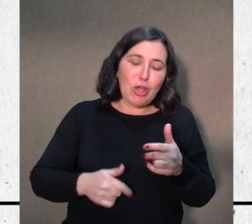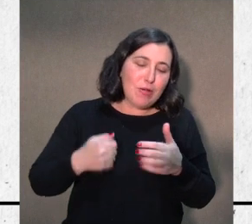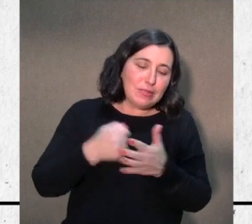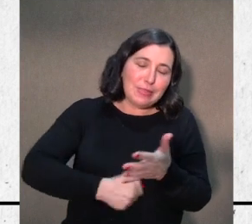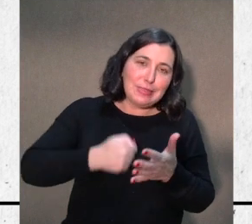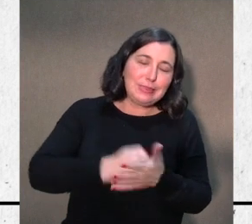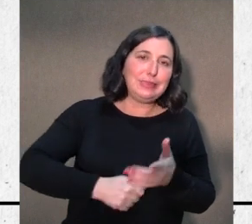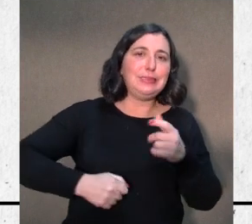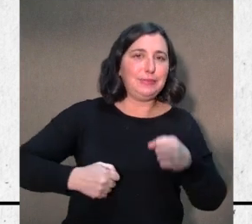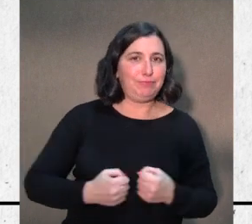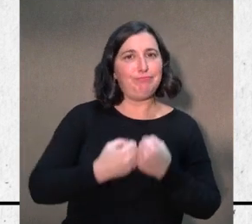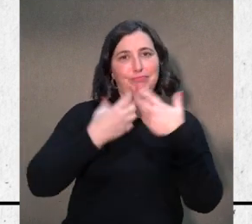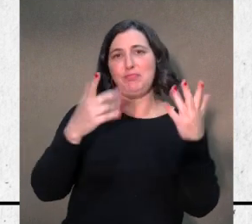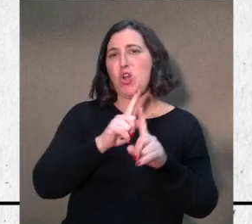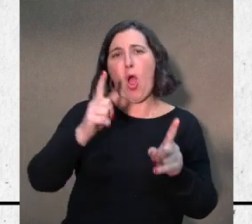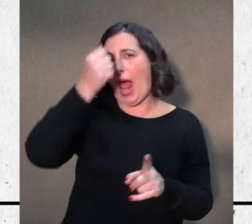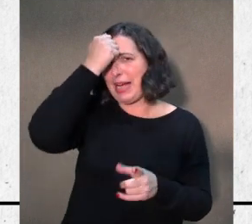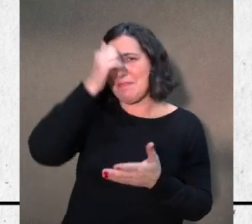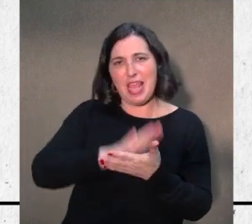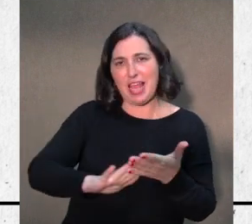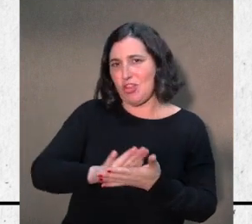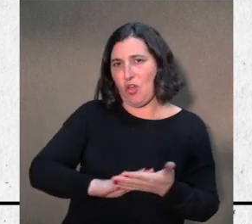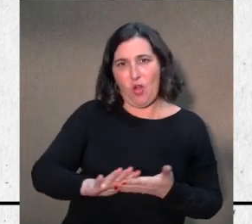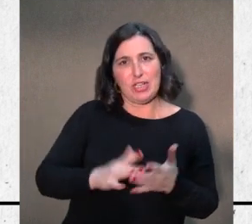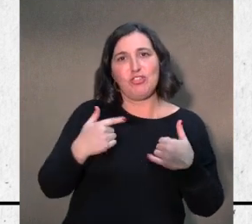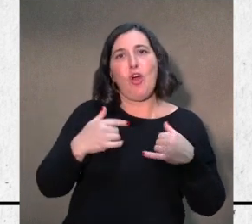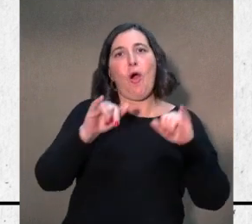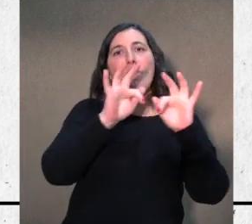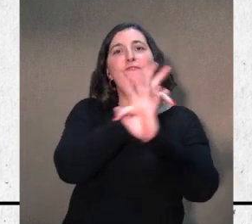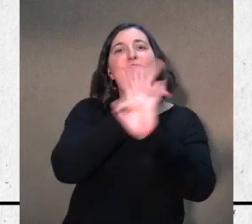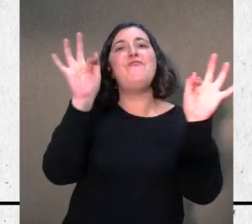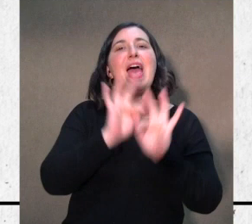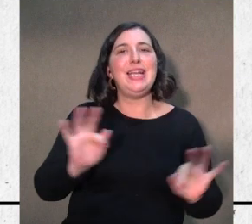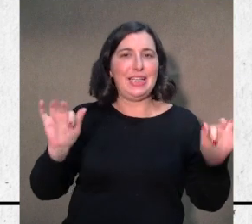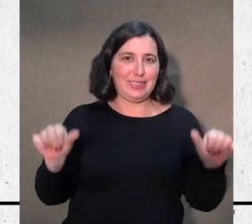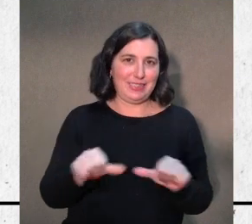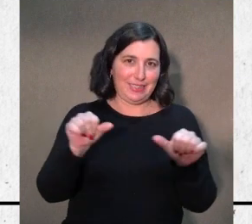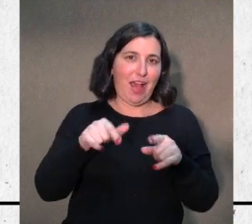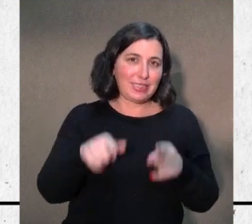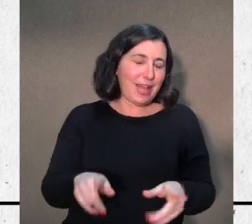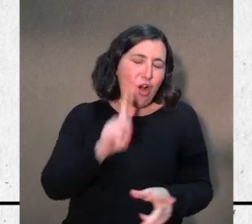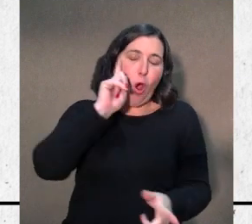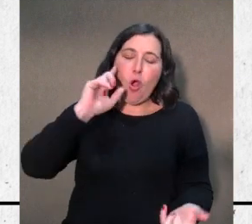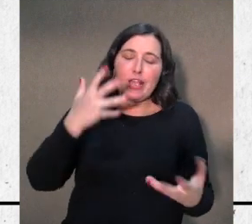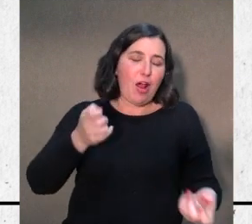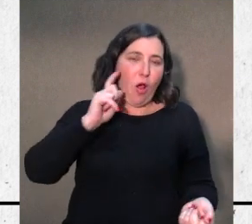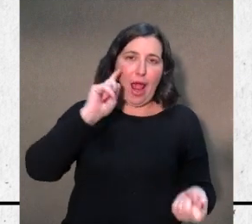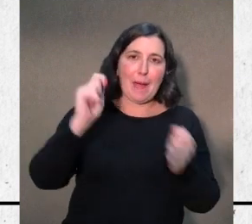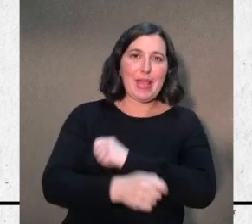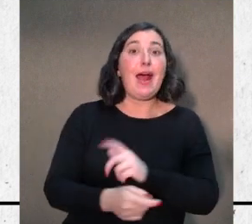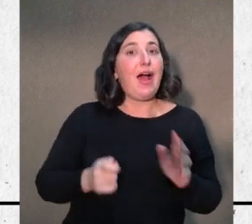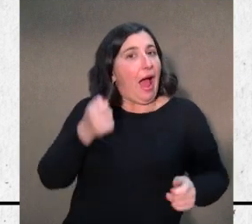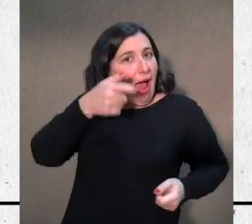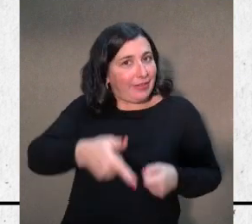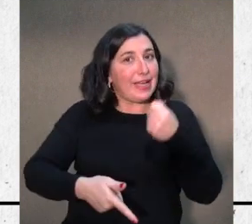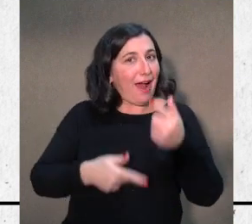que hago y no lo cambiaría. Le agregaría cosas de repente, pero cambiarlo no. Sí, y esto de la